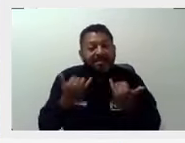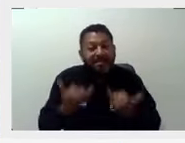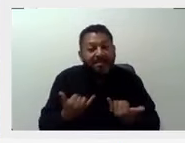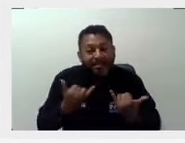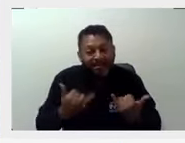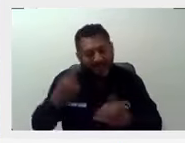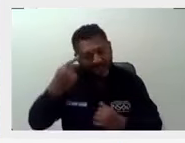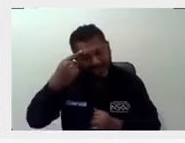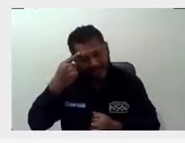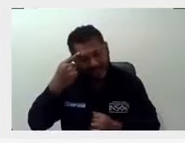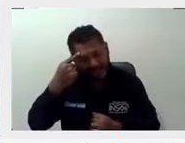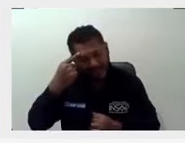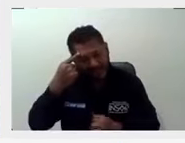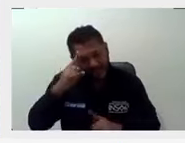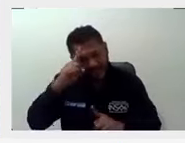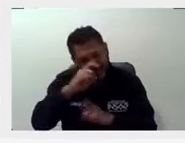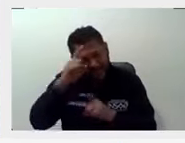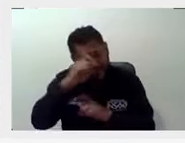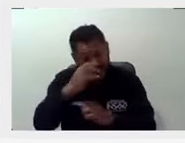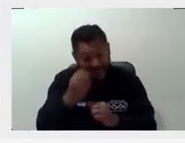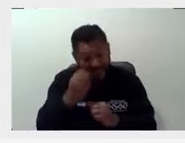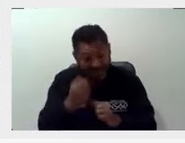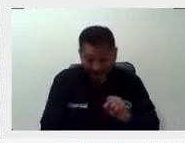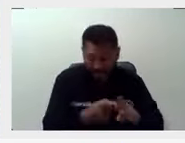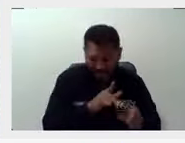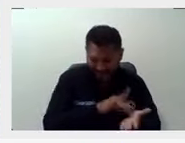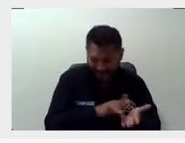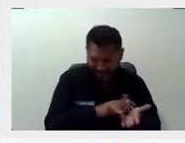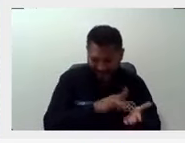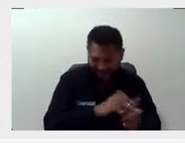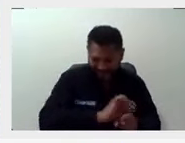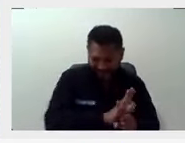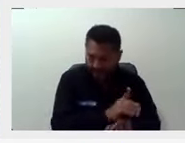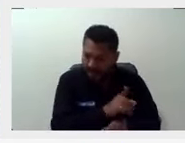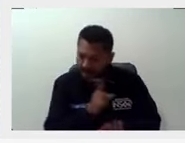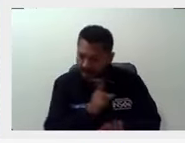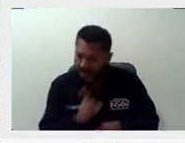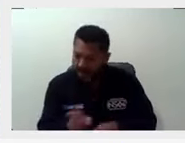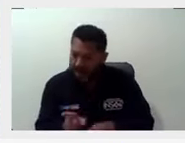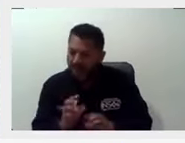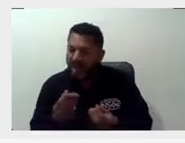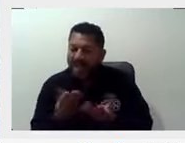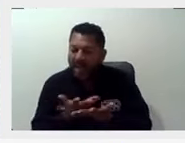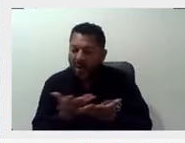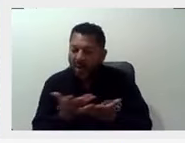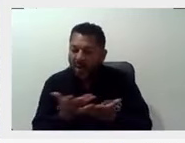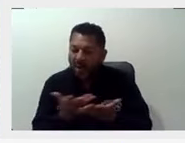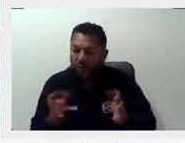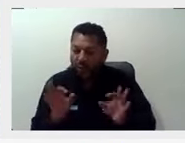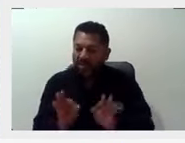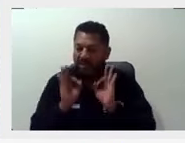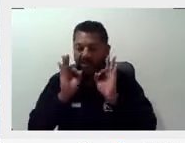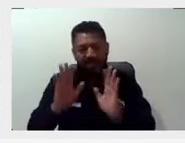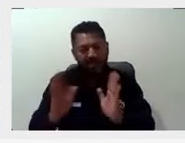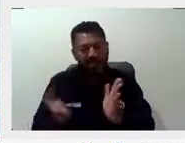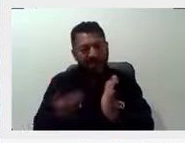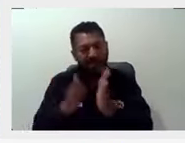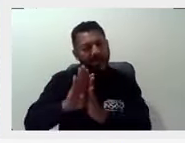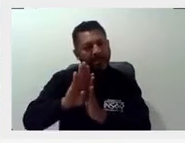este momento de crisis es a la optimización de recursos. Creo que hemos aprendido,